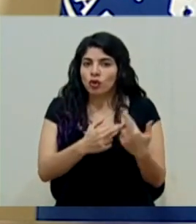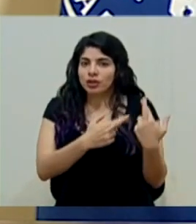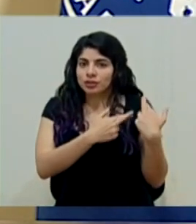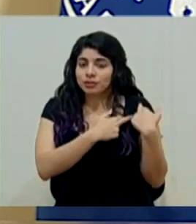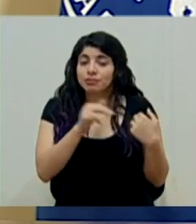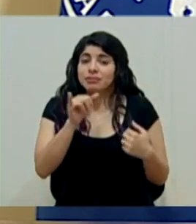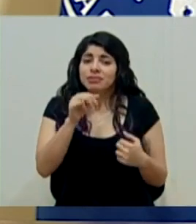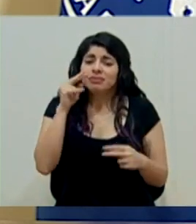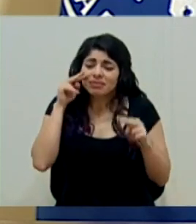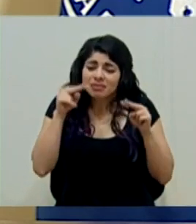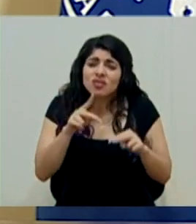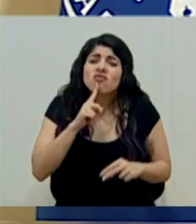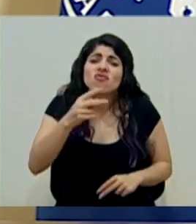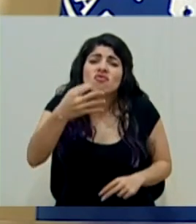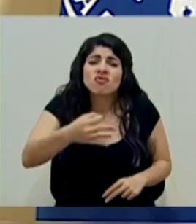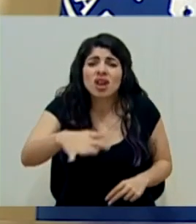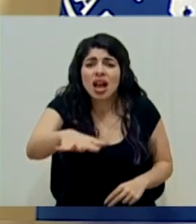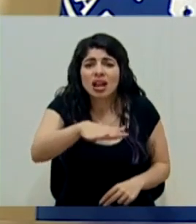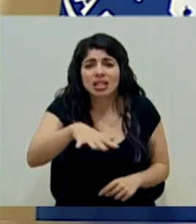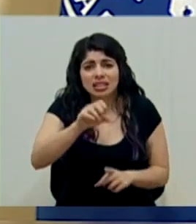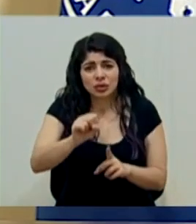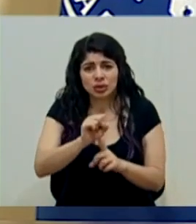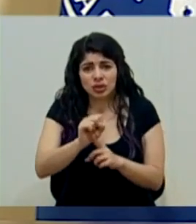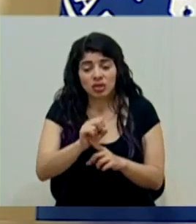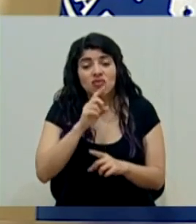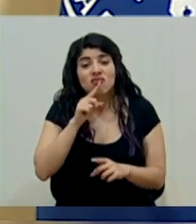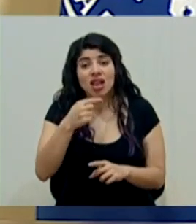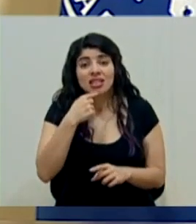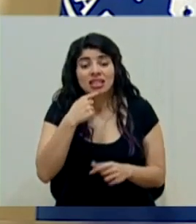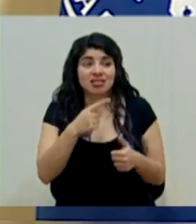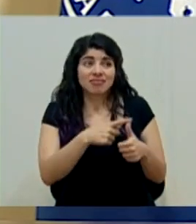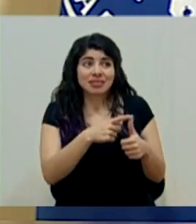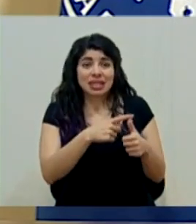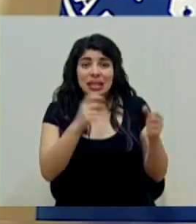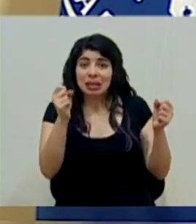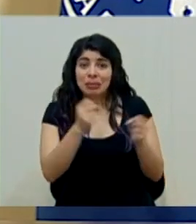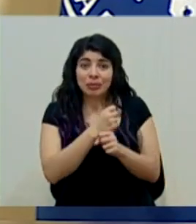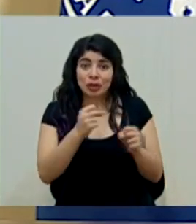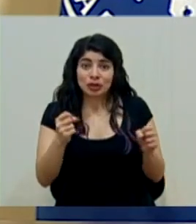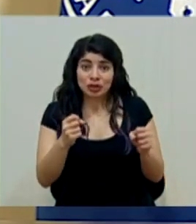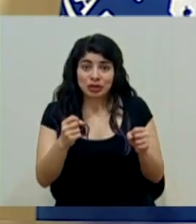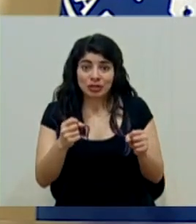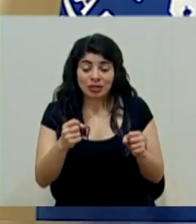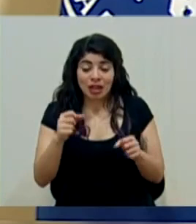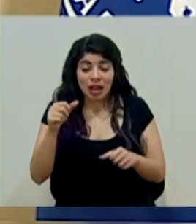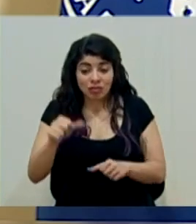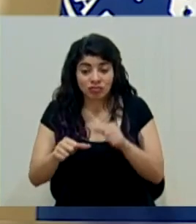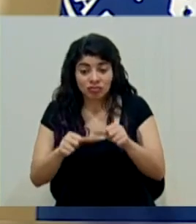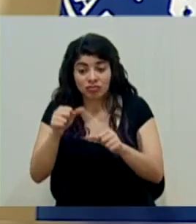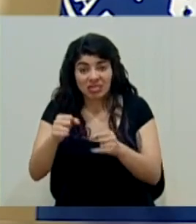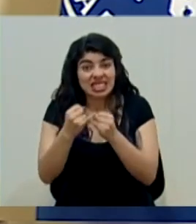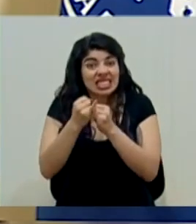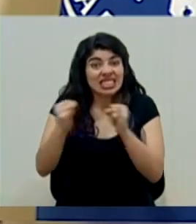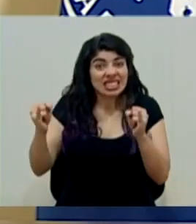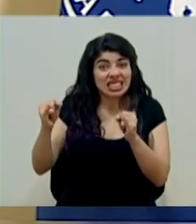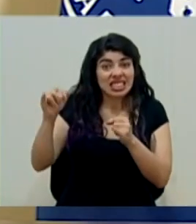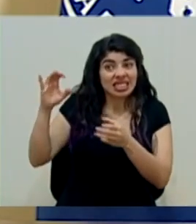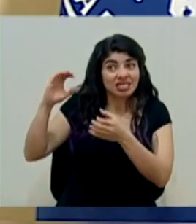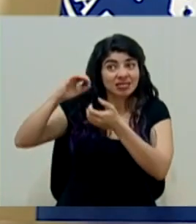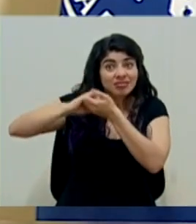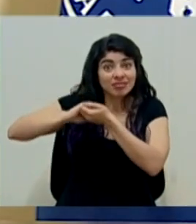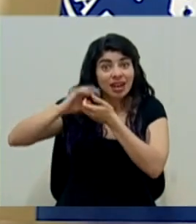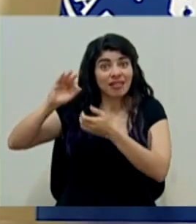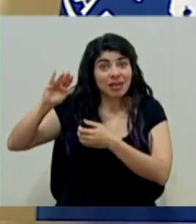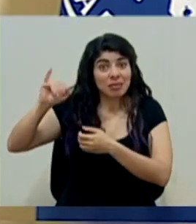y una realidad que nos dice, uno, no es viable salir adelante sin ese acuerdo con el Fondo Monetario, y